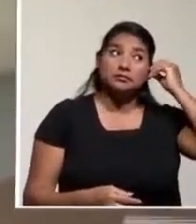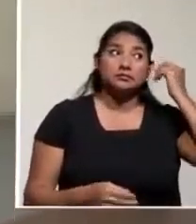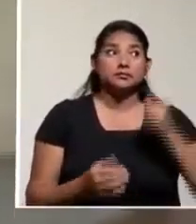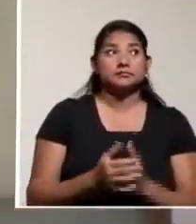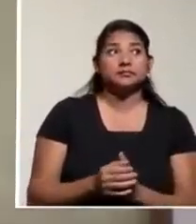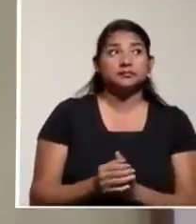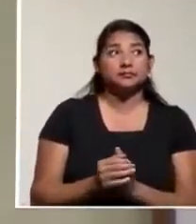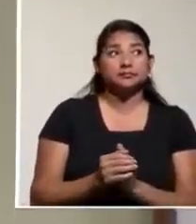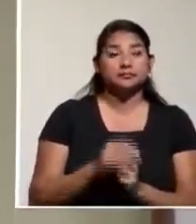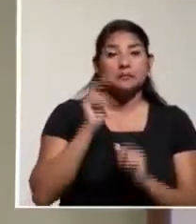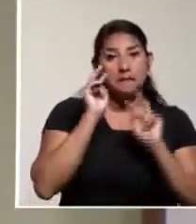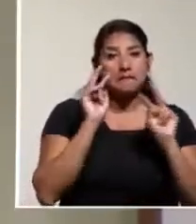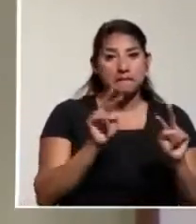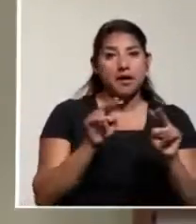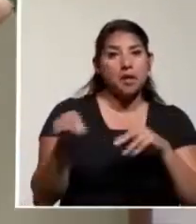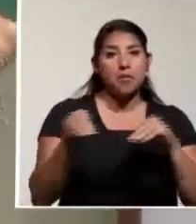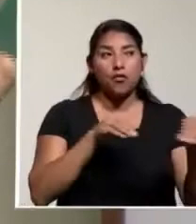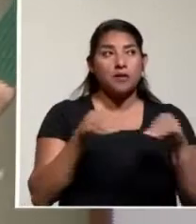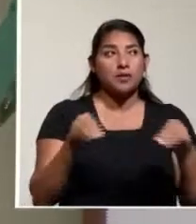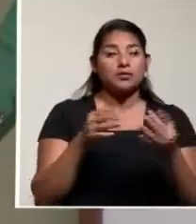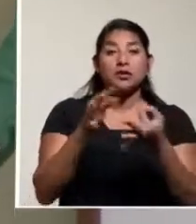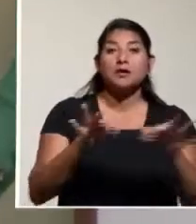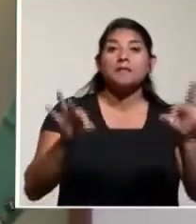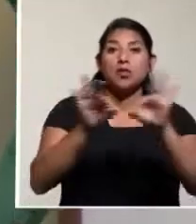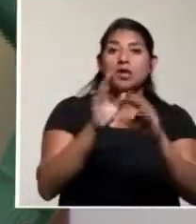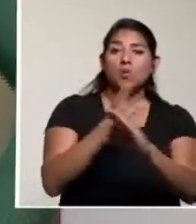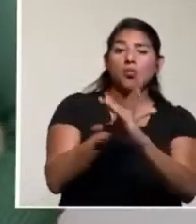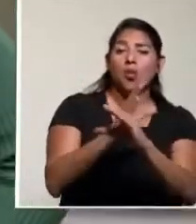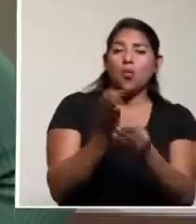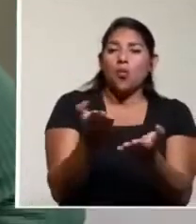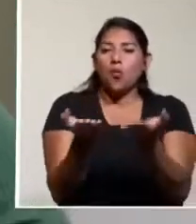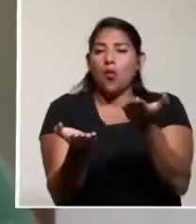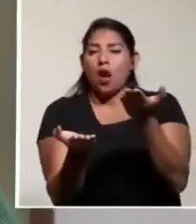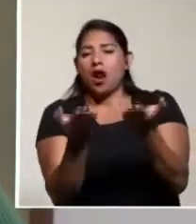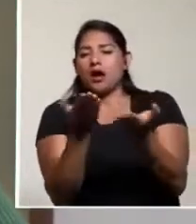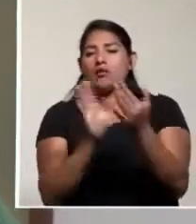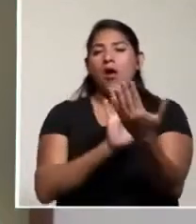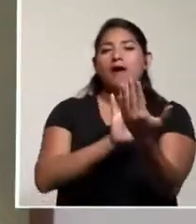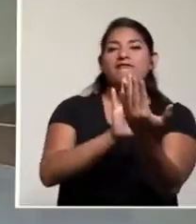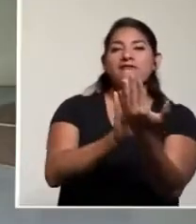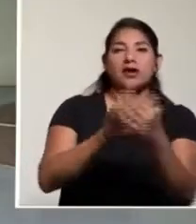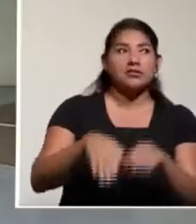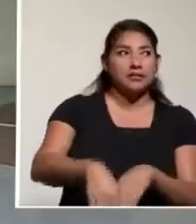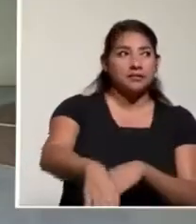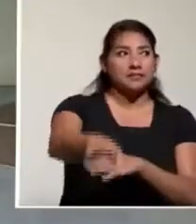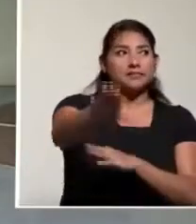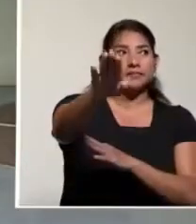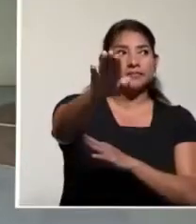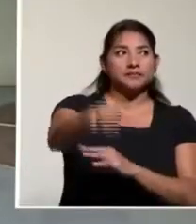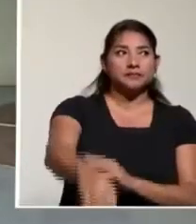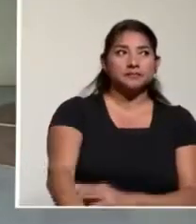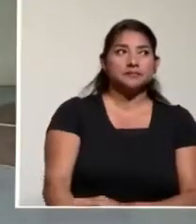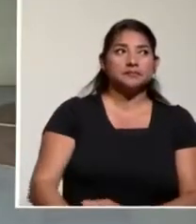subo. También hay que tener equilibrio. Eso, y al frente.